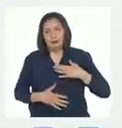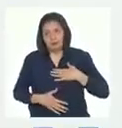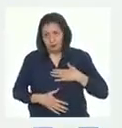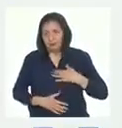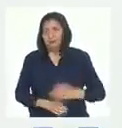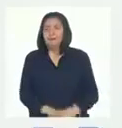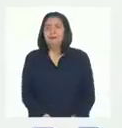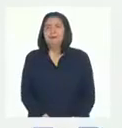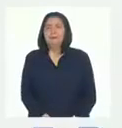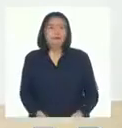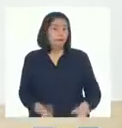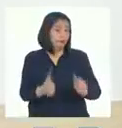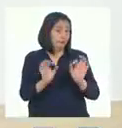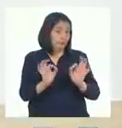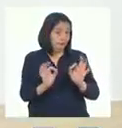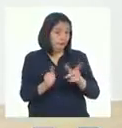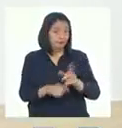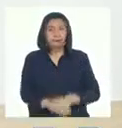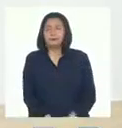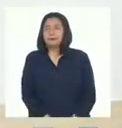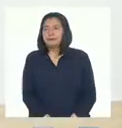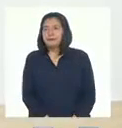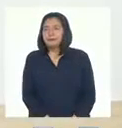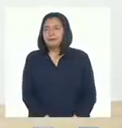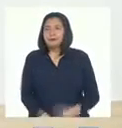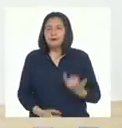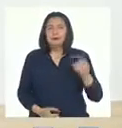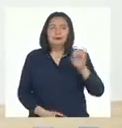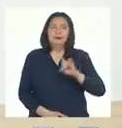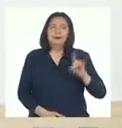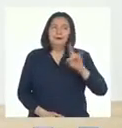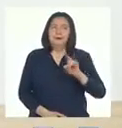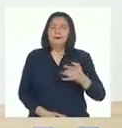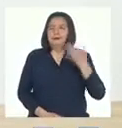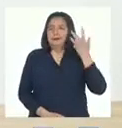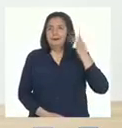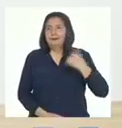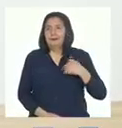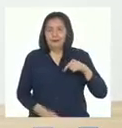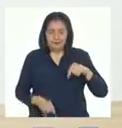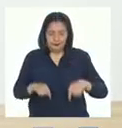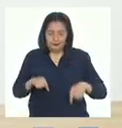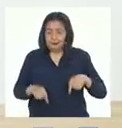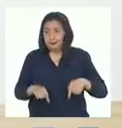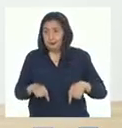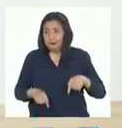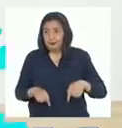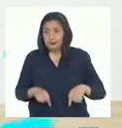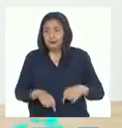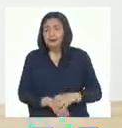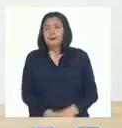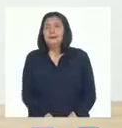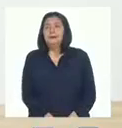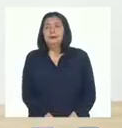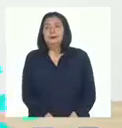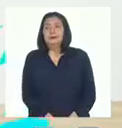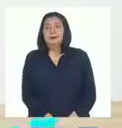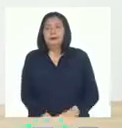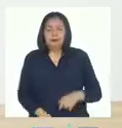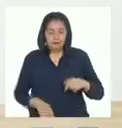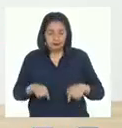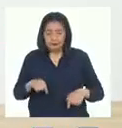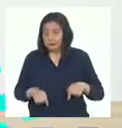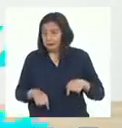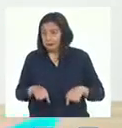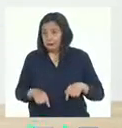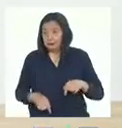cuerpo. Muy bien, entonces vamos a utilizar los sonidos de la pisada. Ajá, así con nuestros